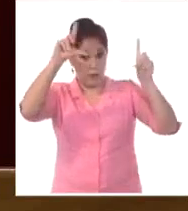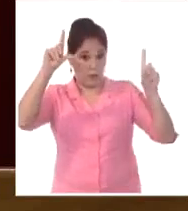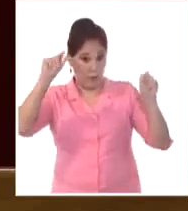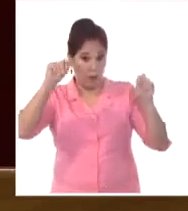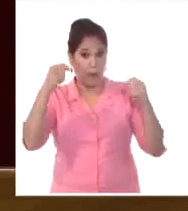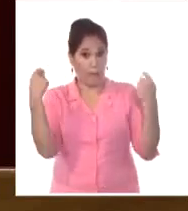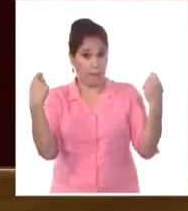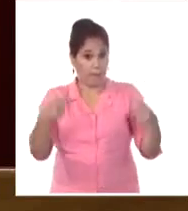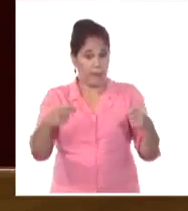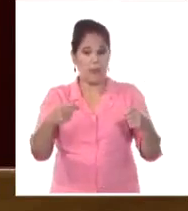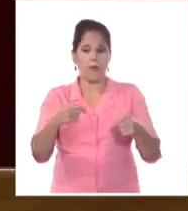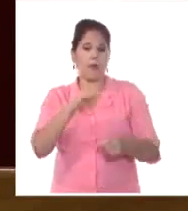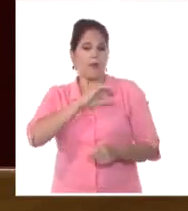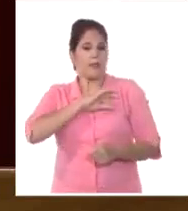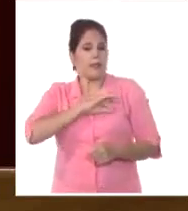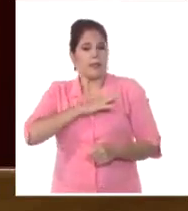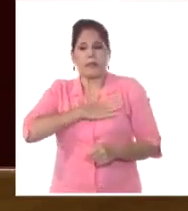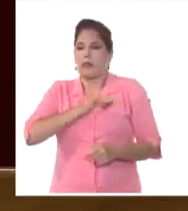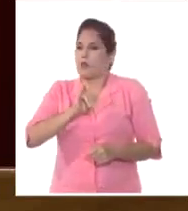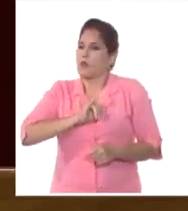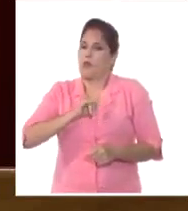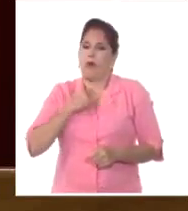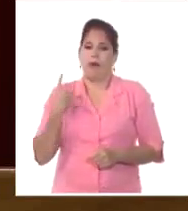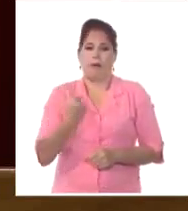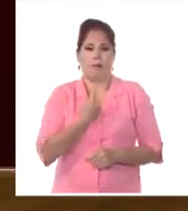cubana un sentido de sus vidas?